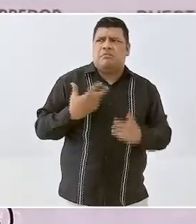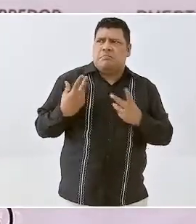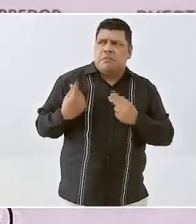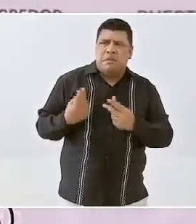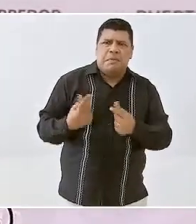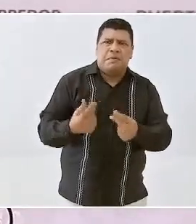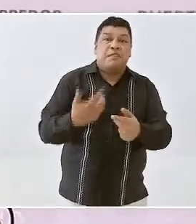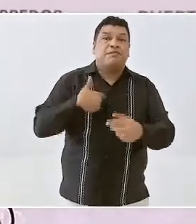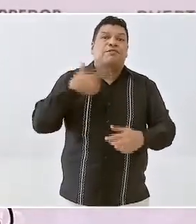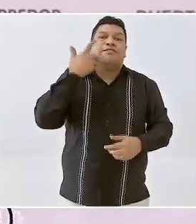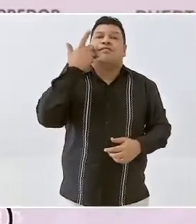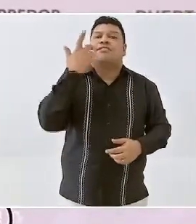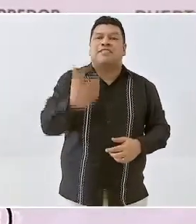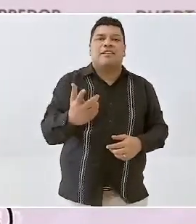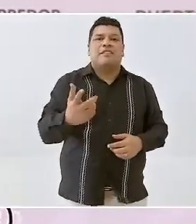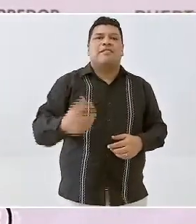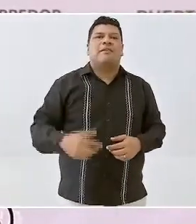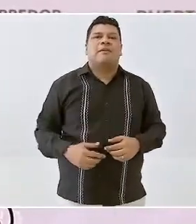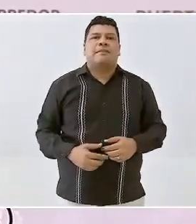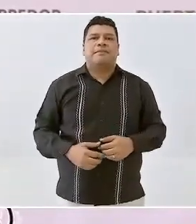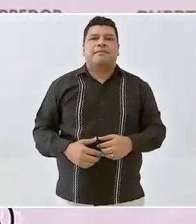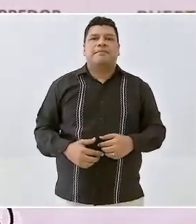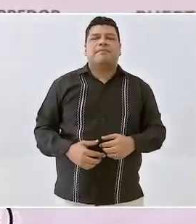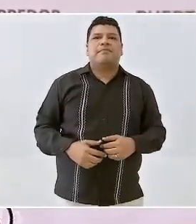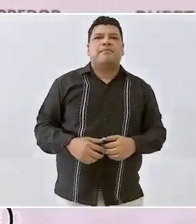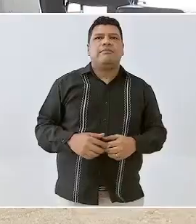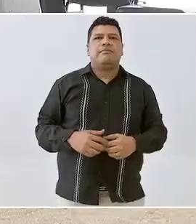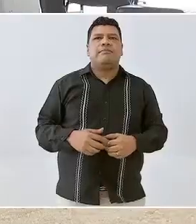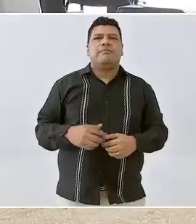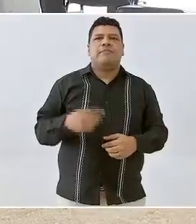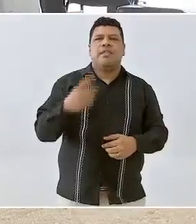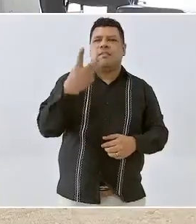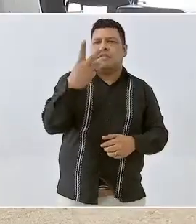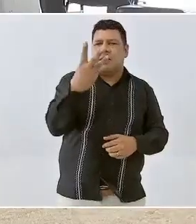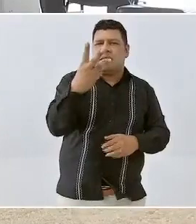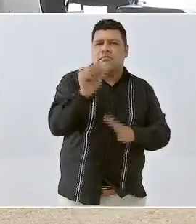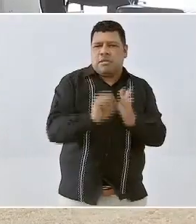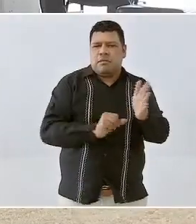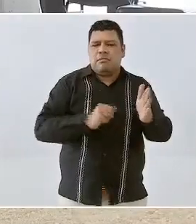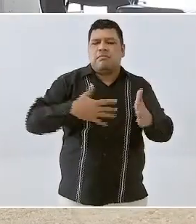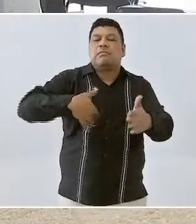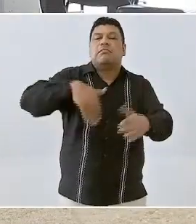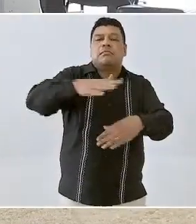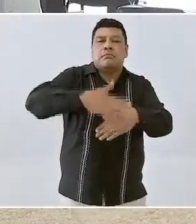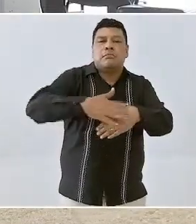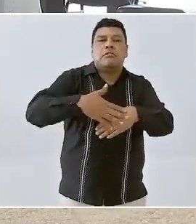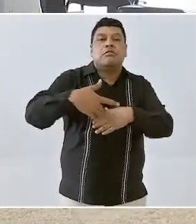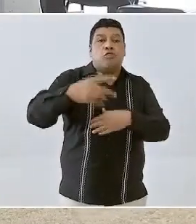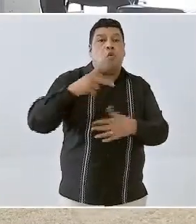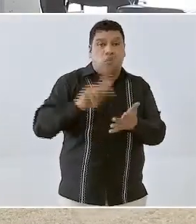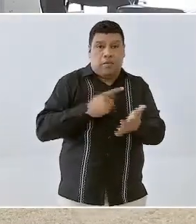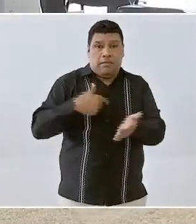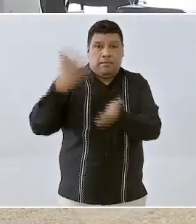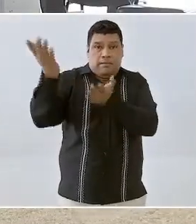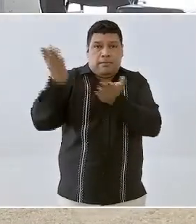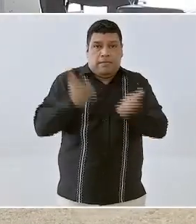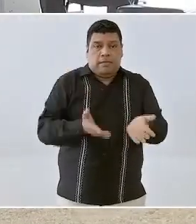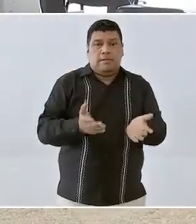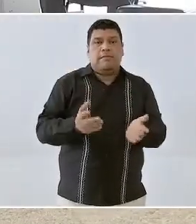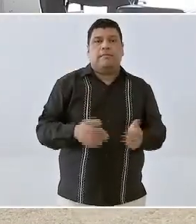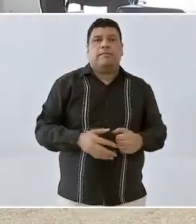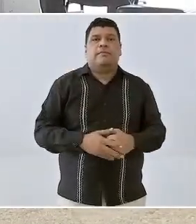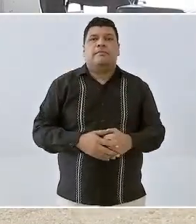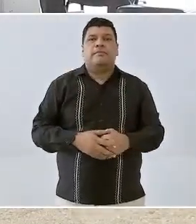así. Yo quisiera que en 3 meses que voy a regresar al Istmo